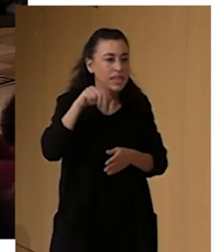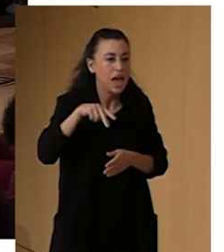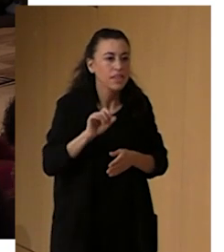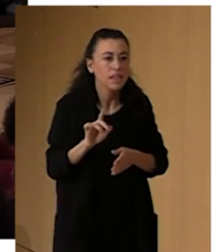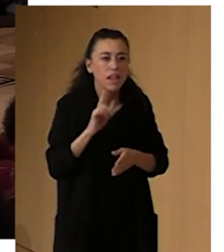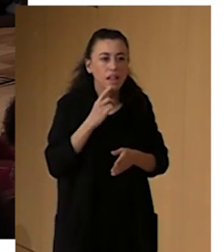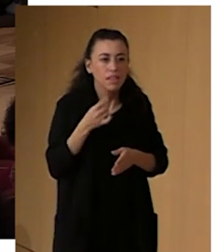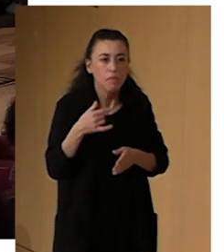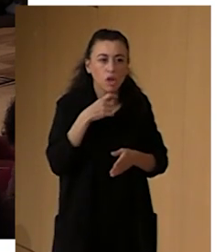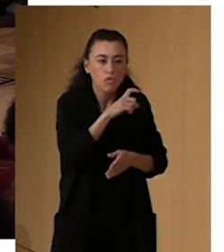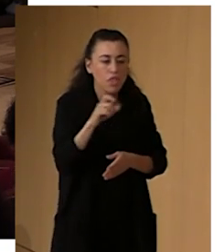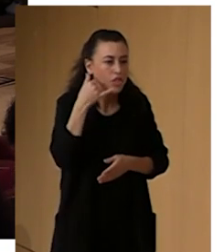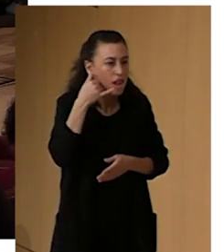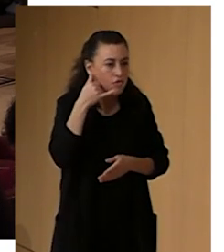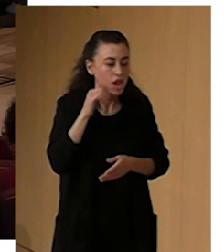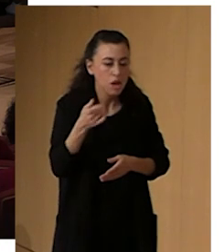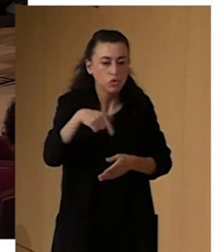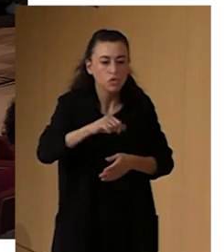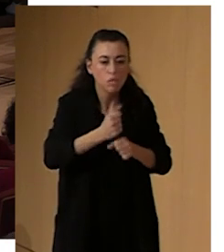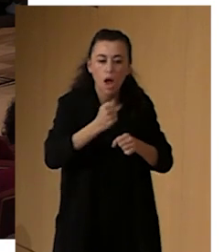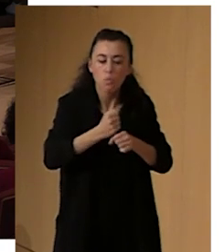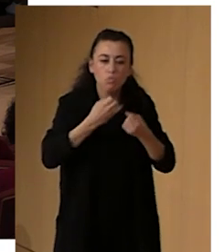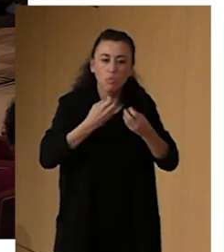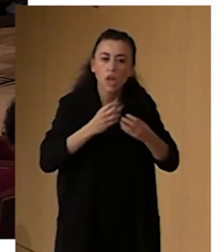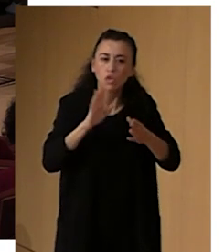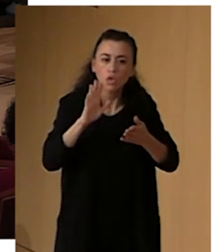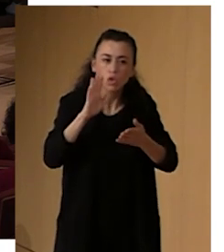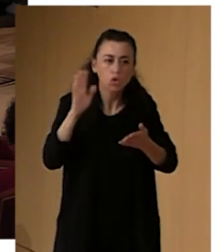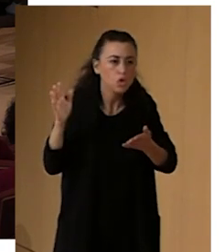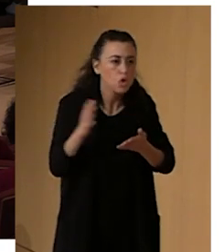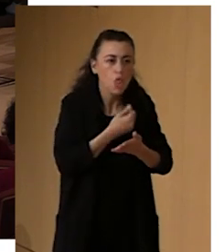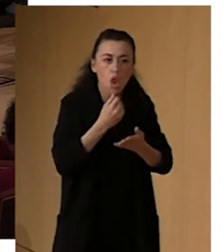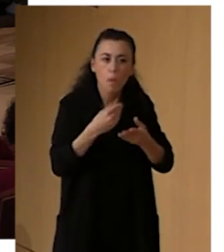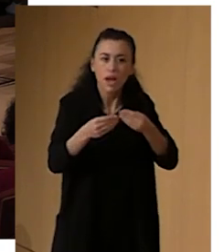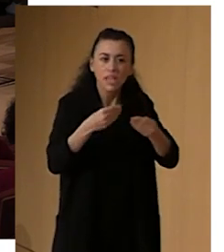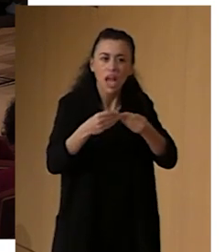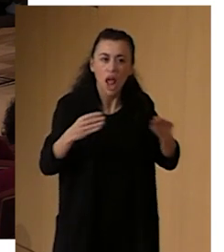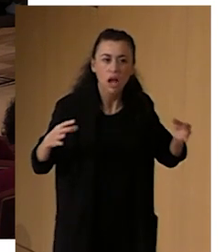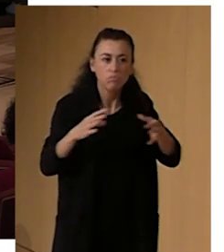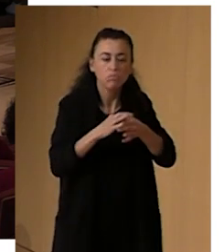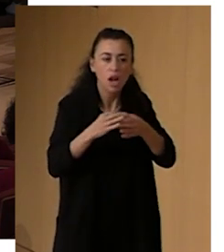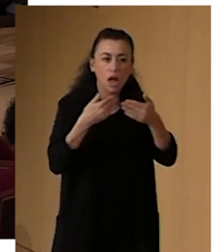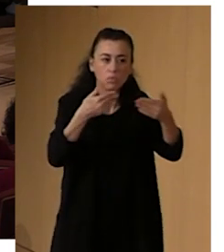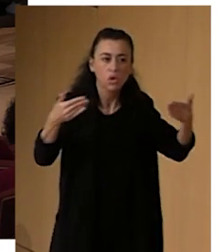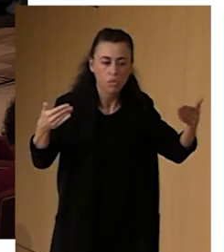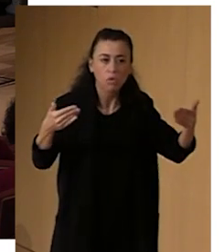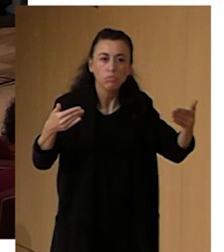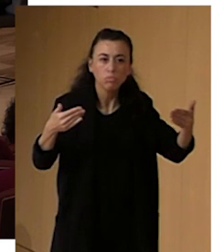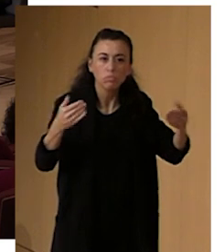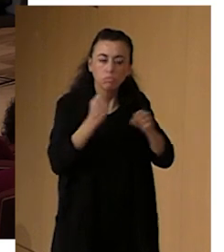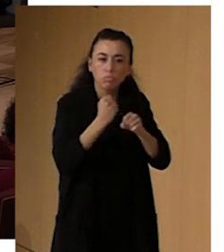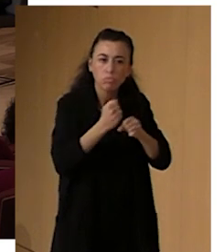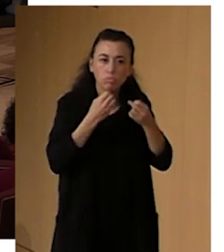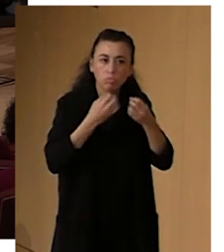No que trabajáis muy bien los eh todos los materiales alrededor también de las exposiciones Bueno te hemos eh pedido que